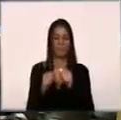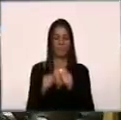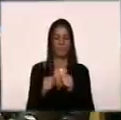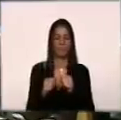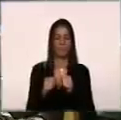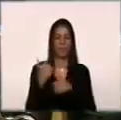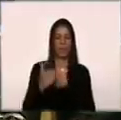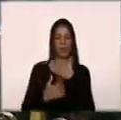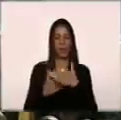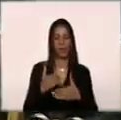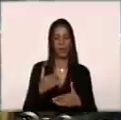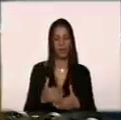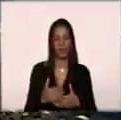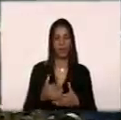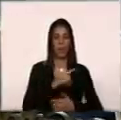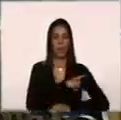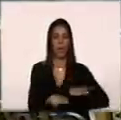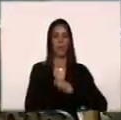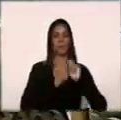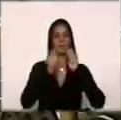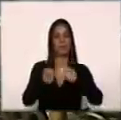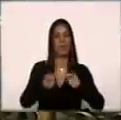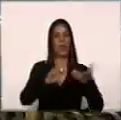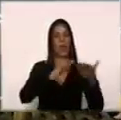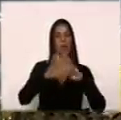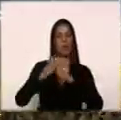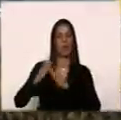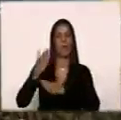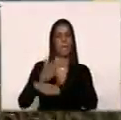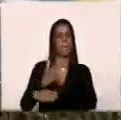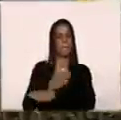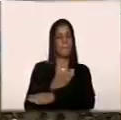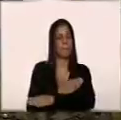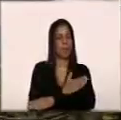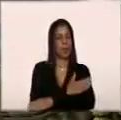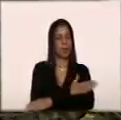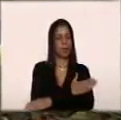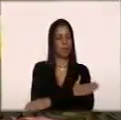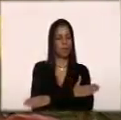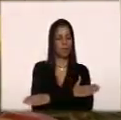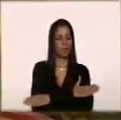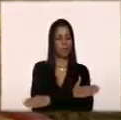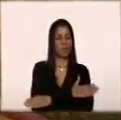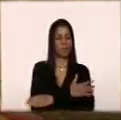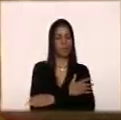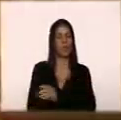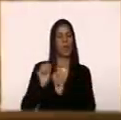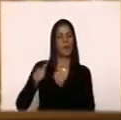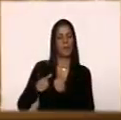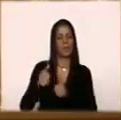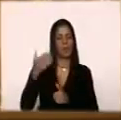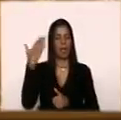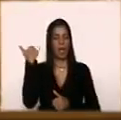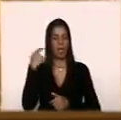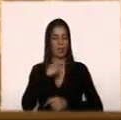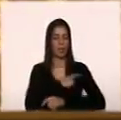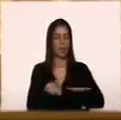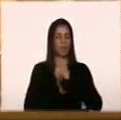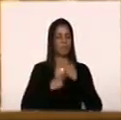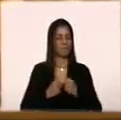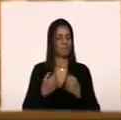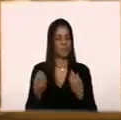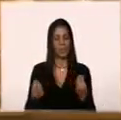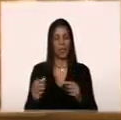en el proceso de empoderamiento progresivo que arrancó en tiempos de revolución con la